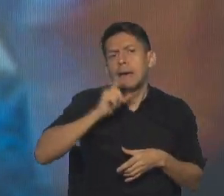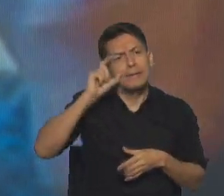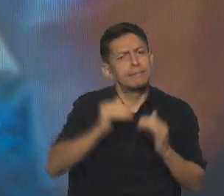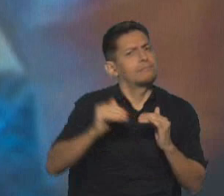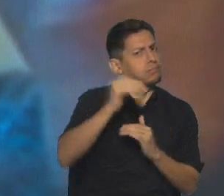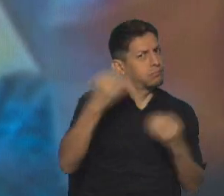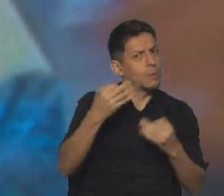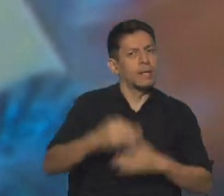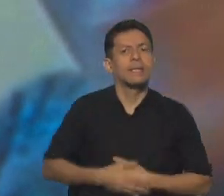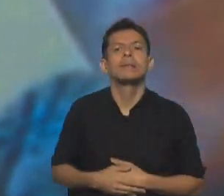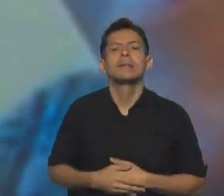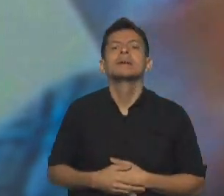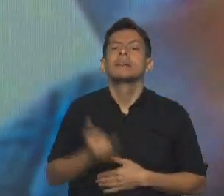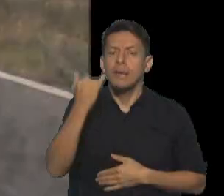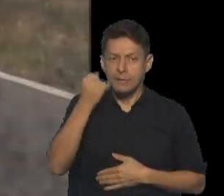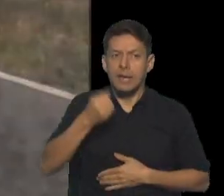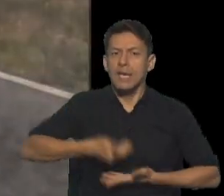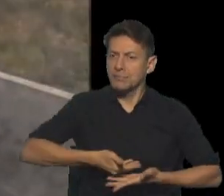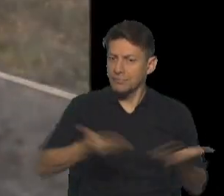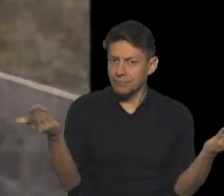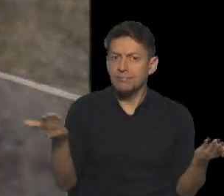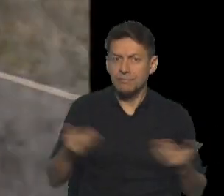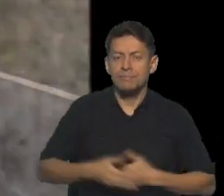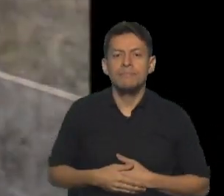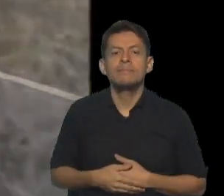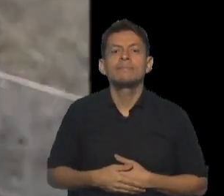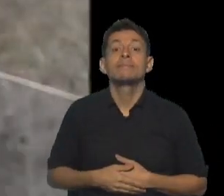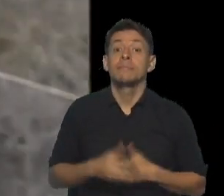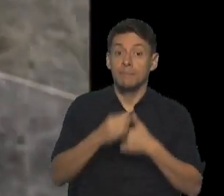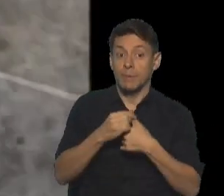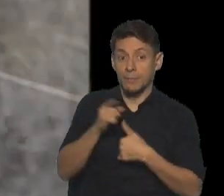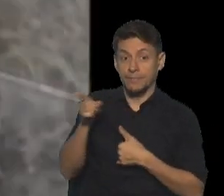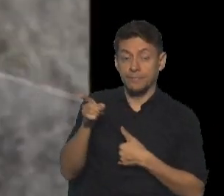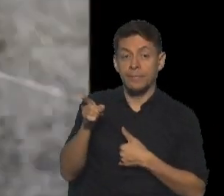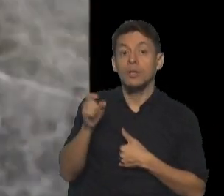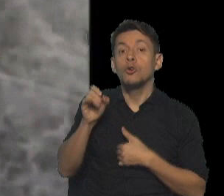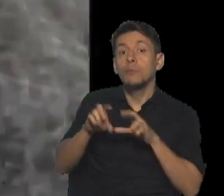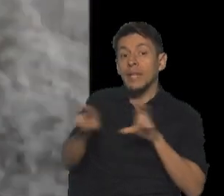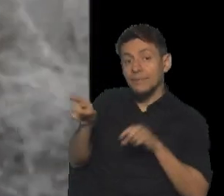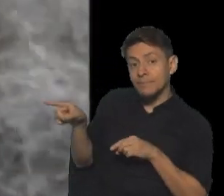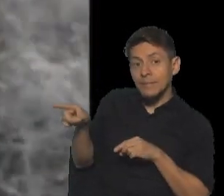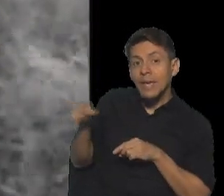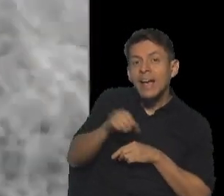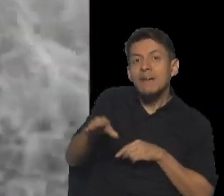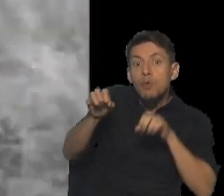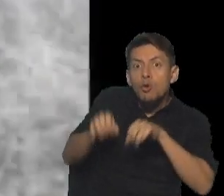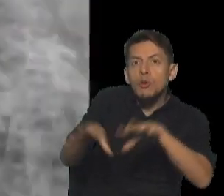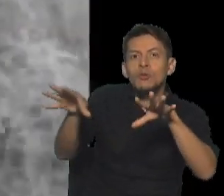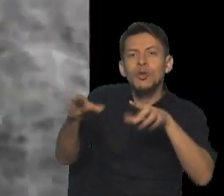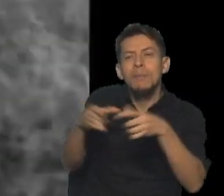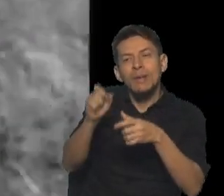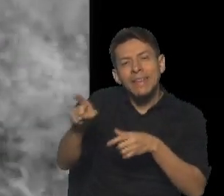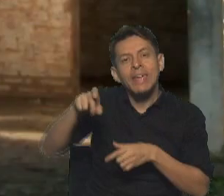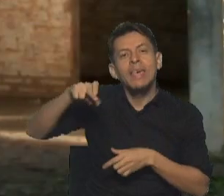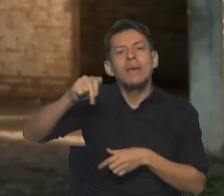buenas y que ya están puestas a disposición, a consideración del público. Arrancamos con esta que se llama El Campo Luminoso, que es la película que Christian